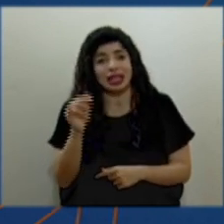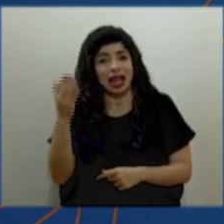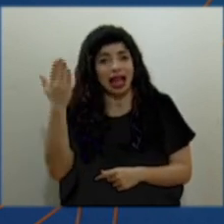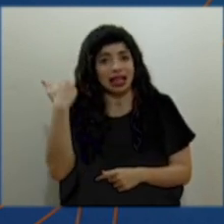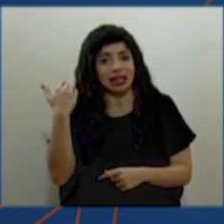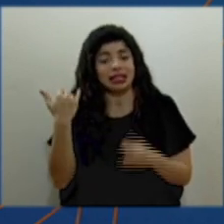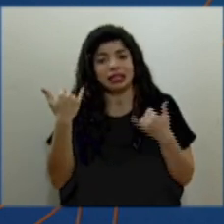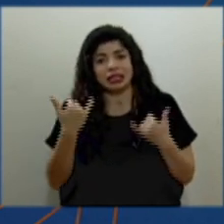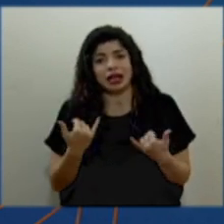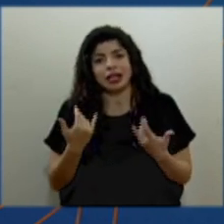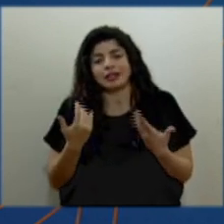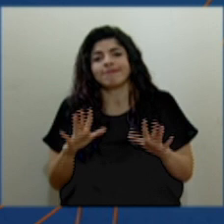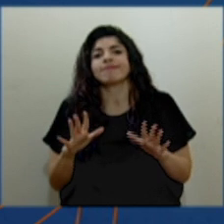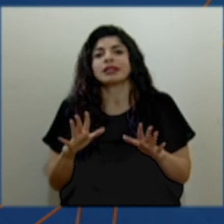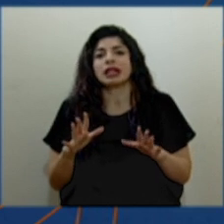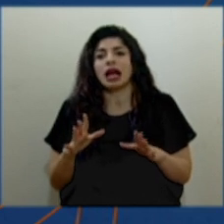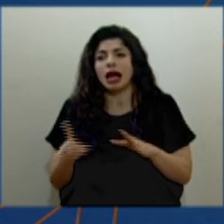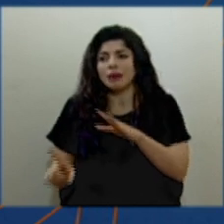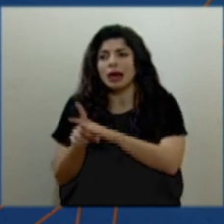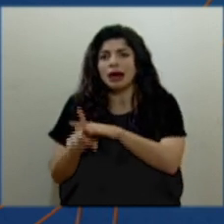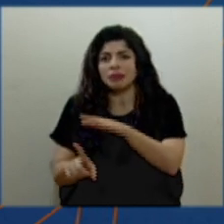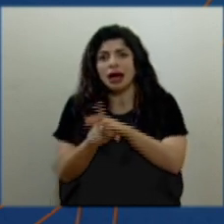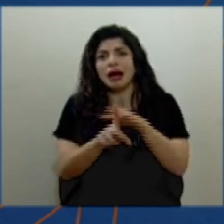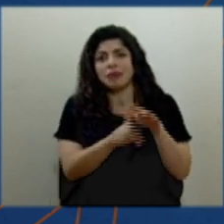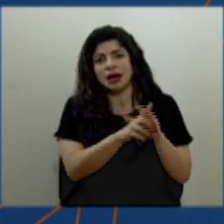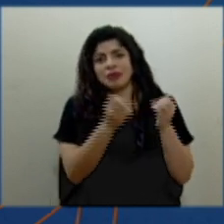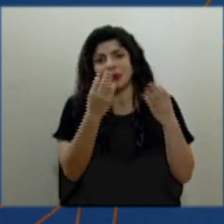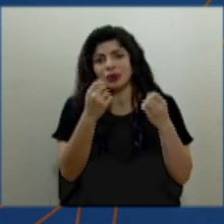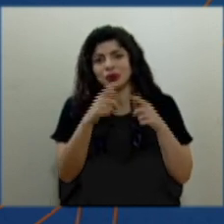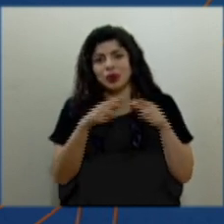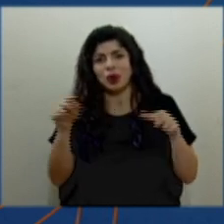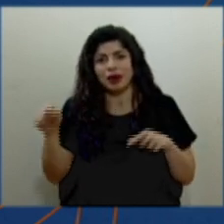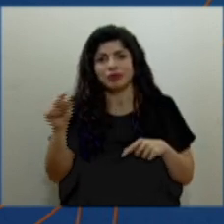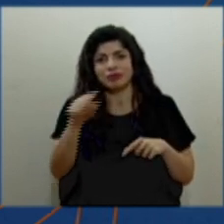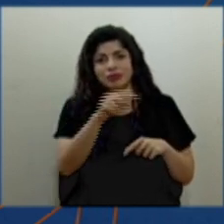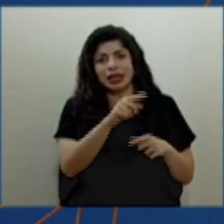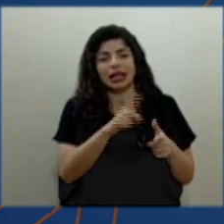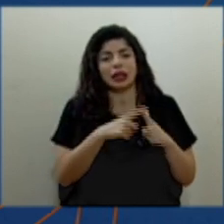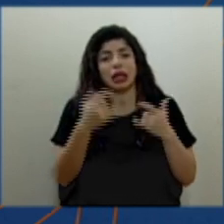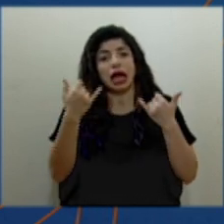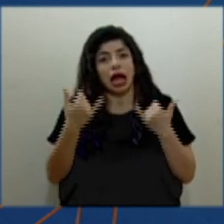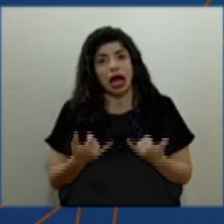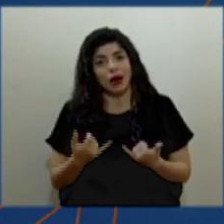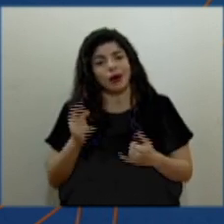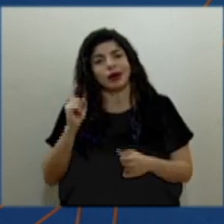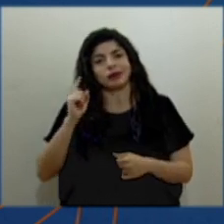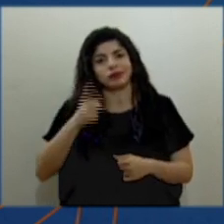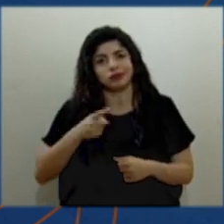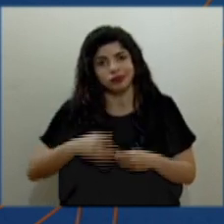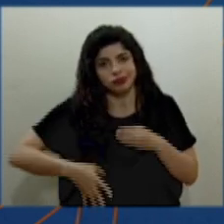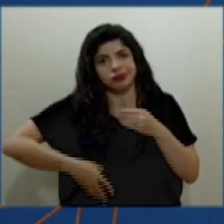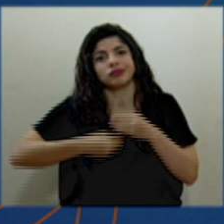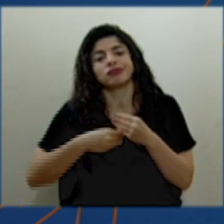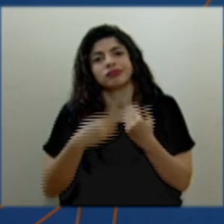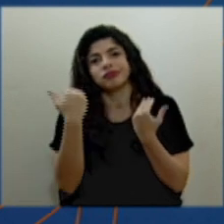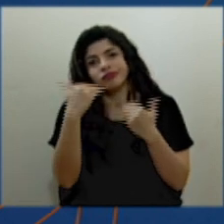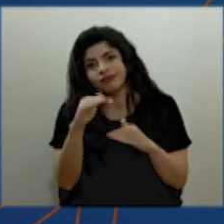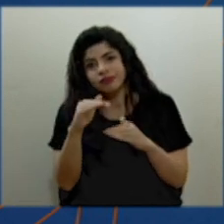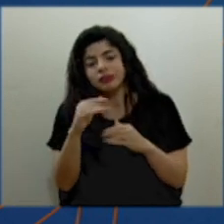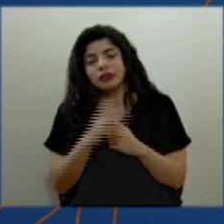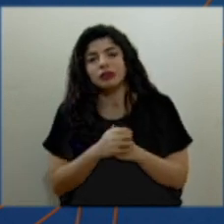se ha manifestado en diferentes partes del país. Así que haremos esta medida para